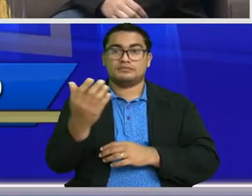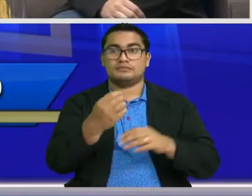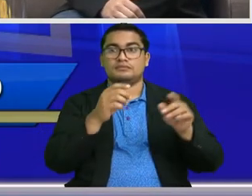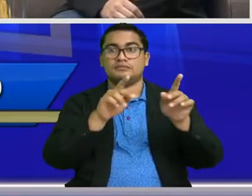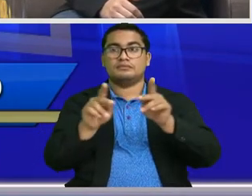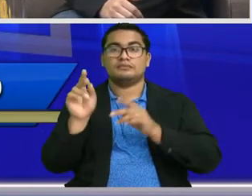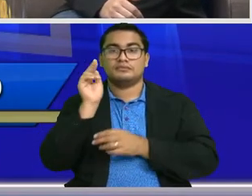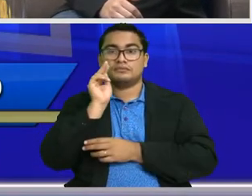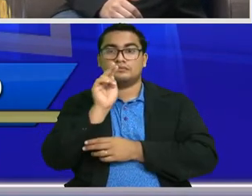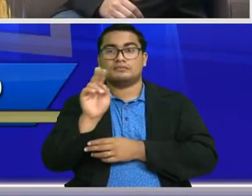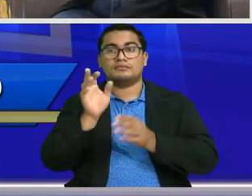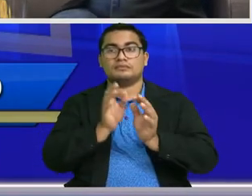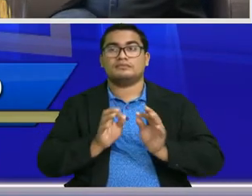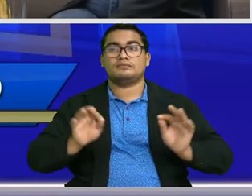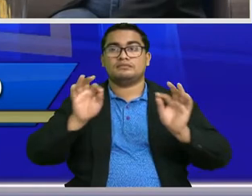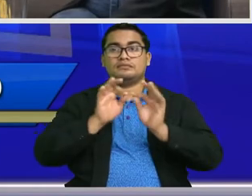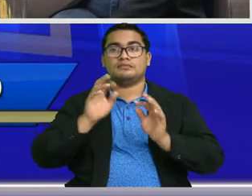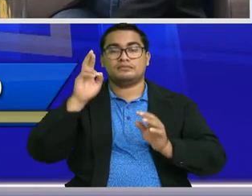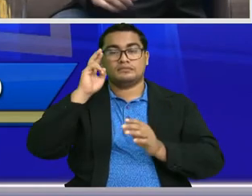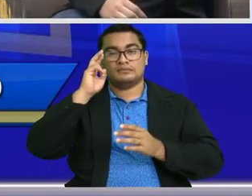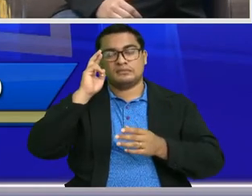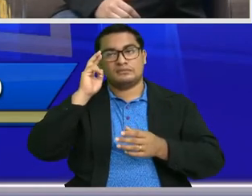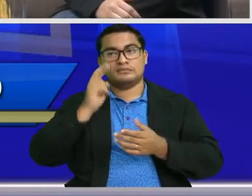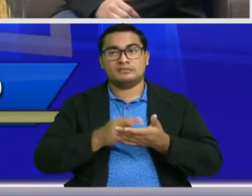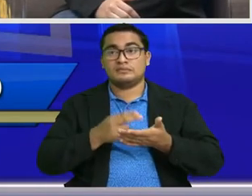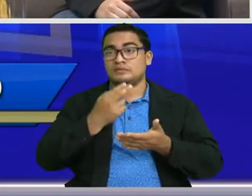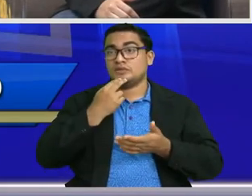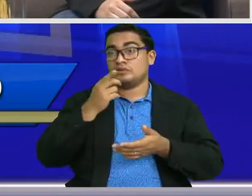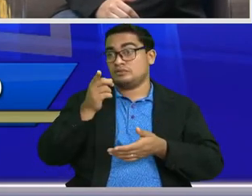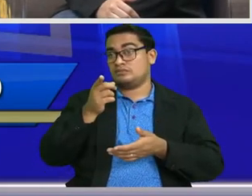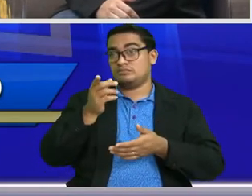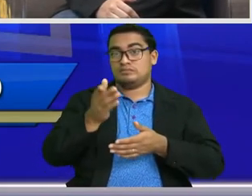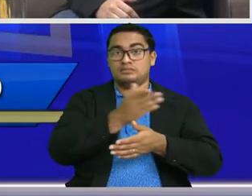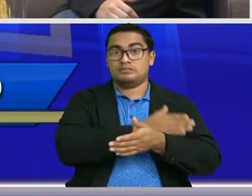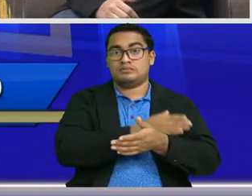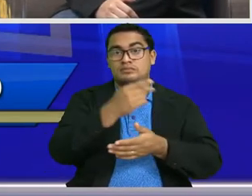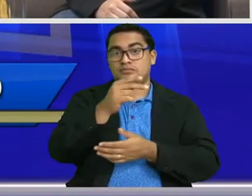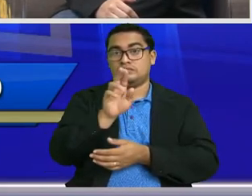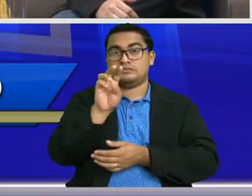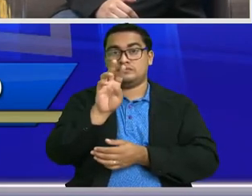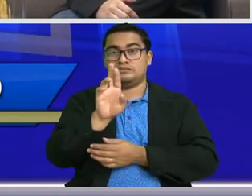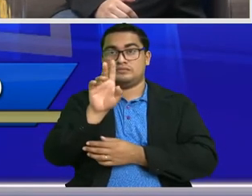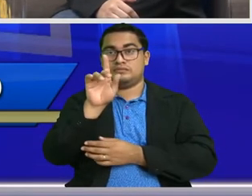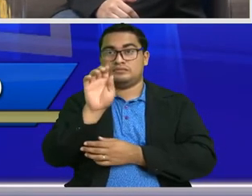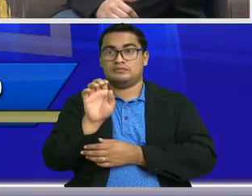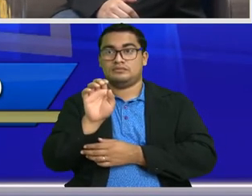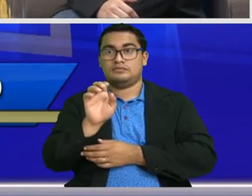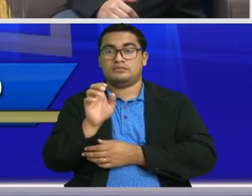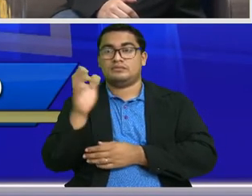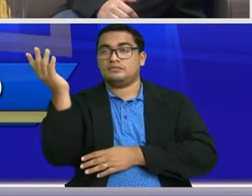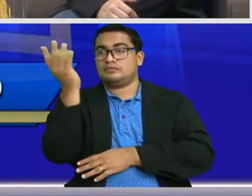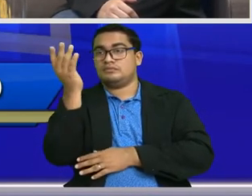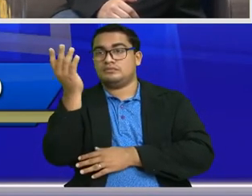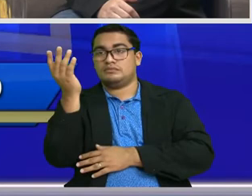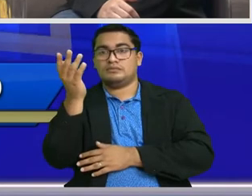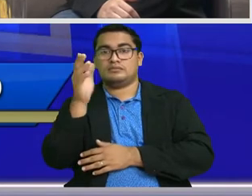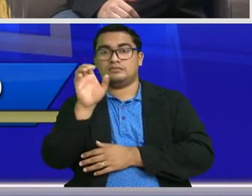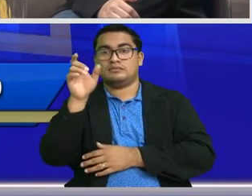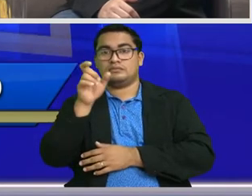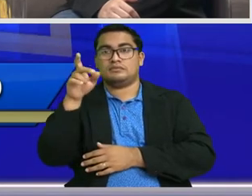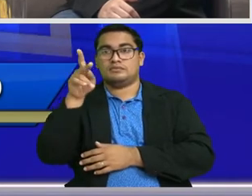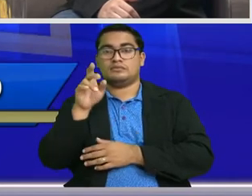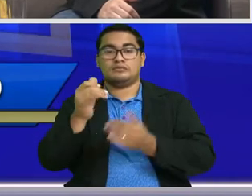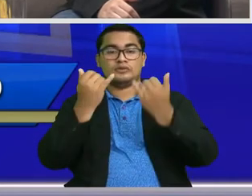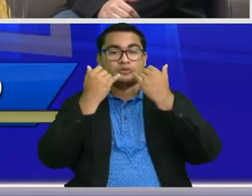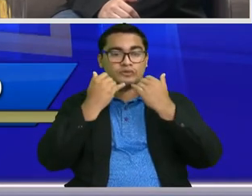viendo, es importante recordarles, no sé si Humberto lo mencionó anteriormente, la parte del Expo Infórmate, ¿verdad? Que es importante que lo tengamos en cuenta